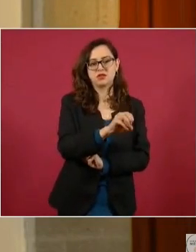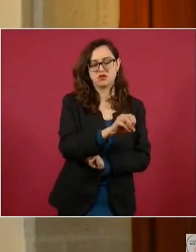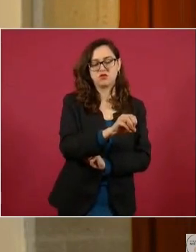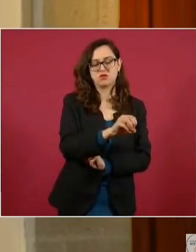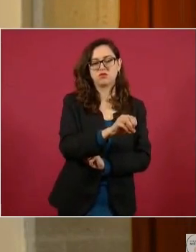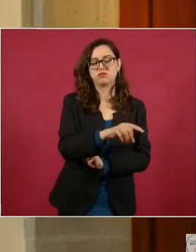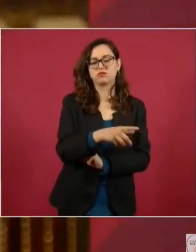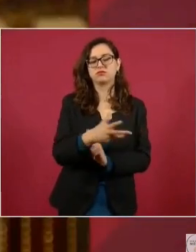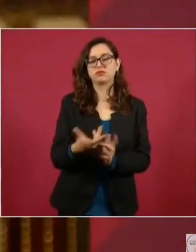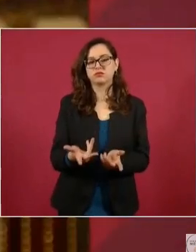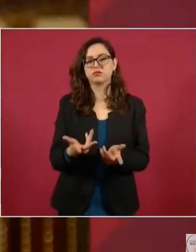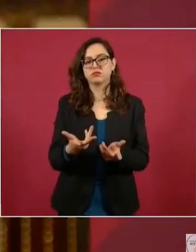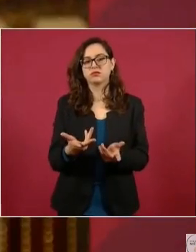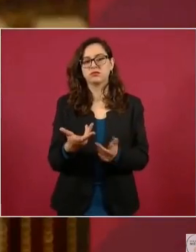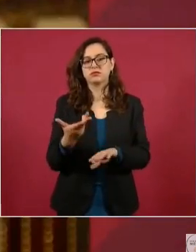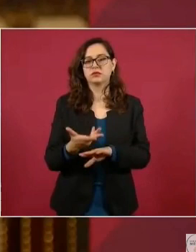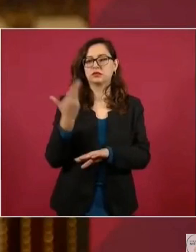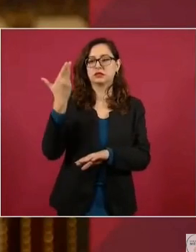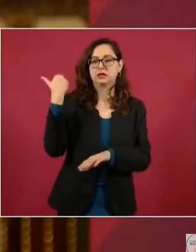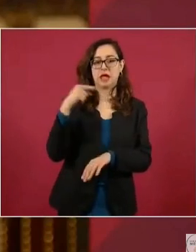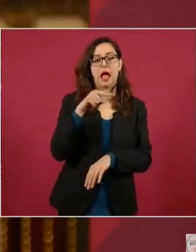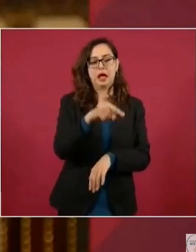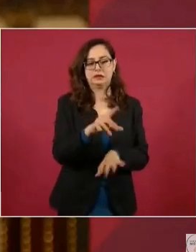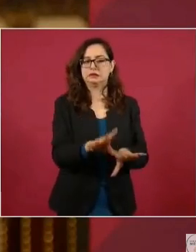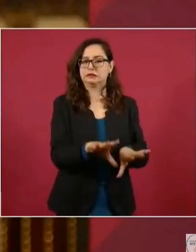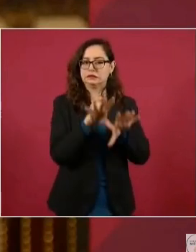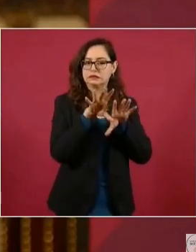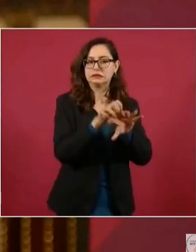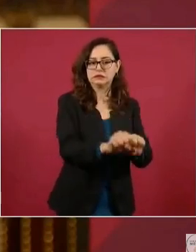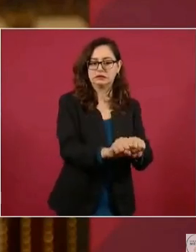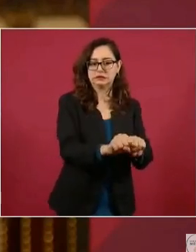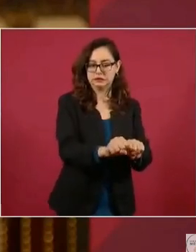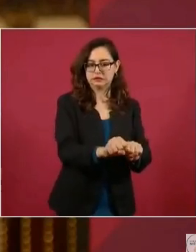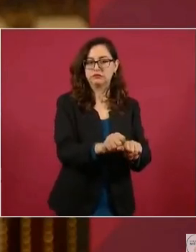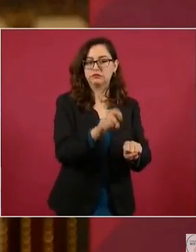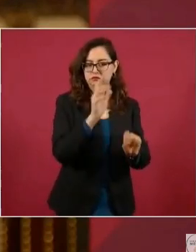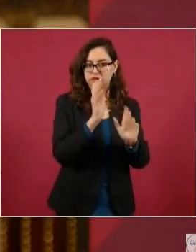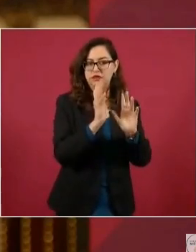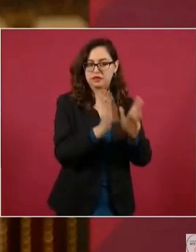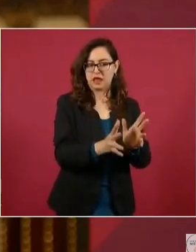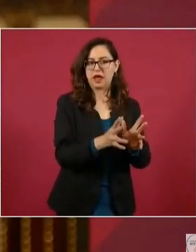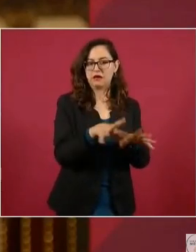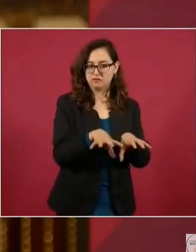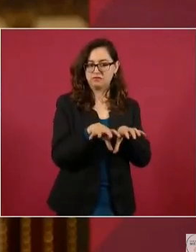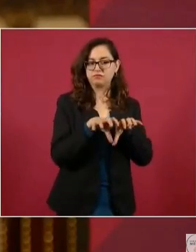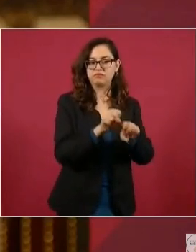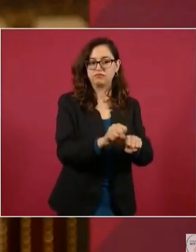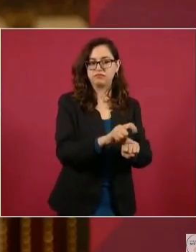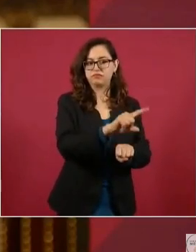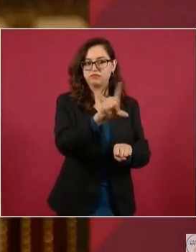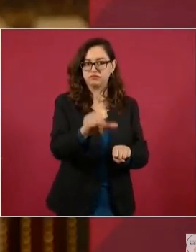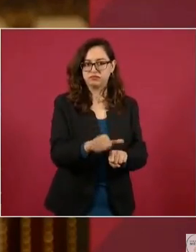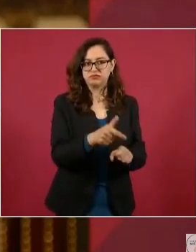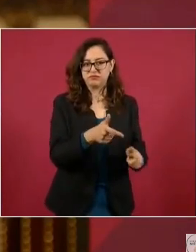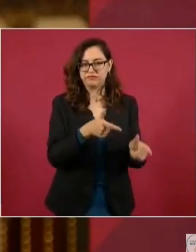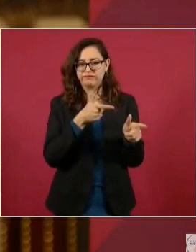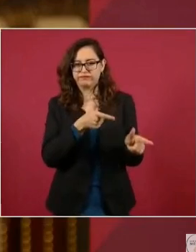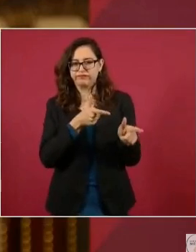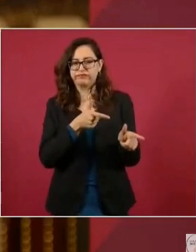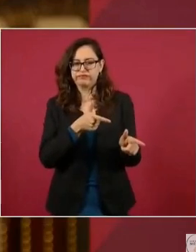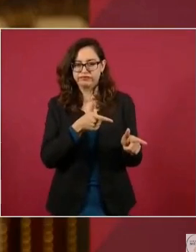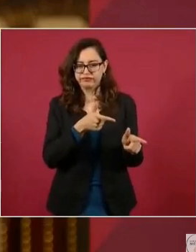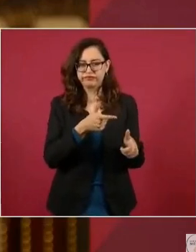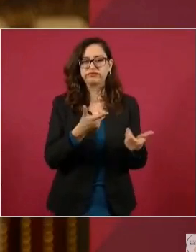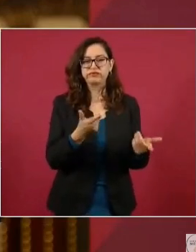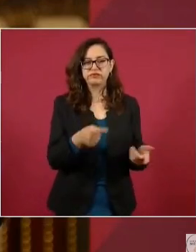algunas semanas en sonora donde hubo una agresión al personal militar que